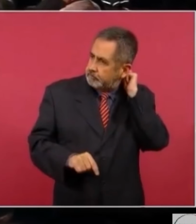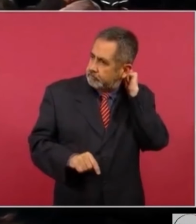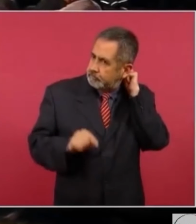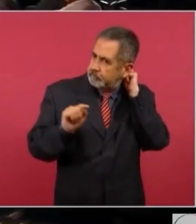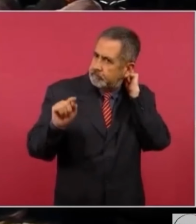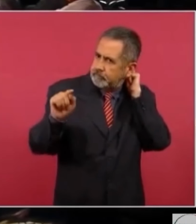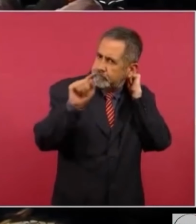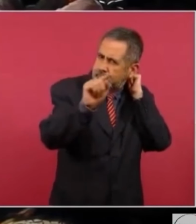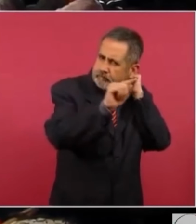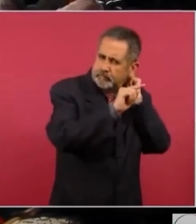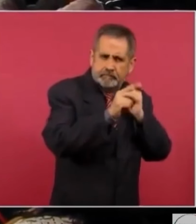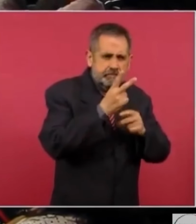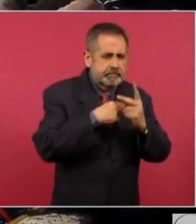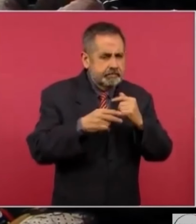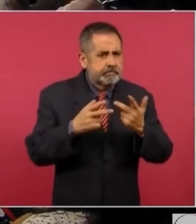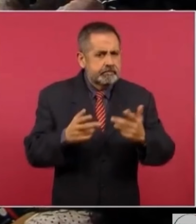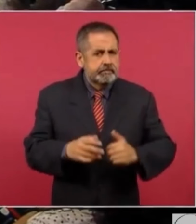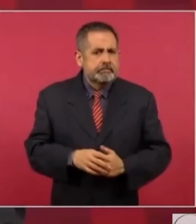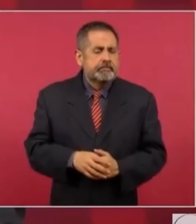que